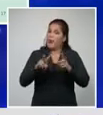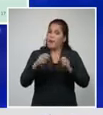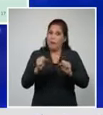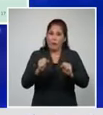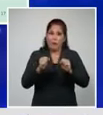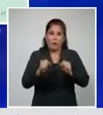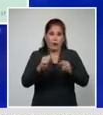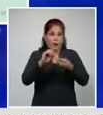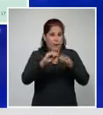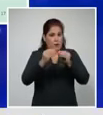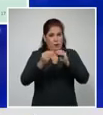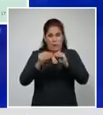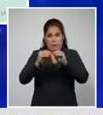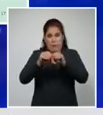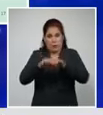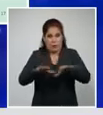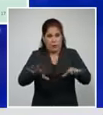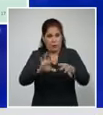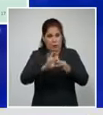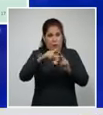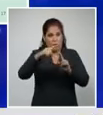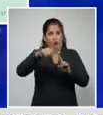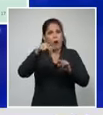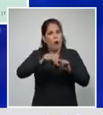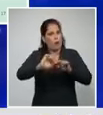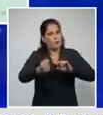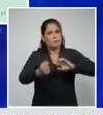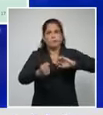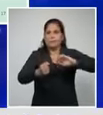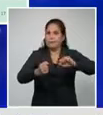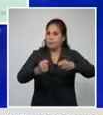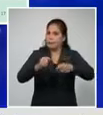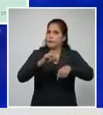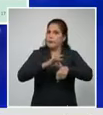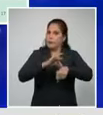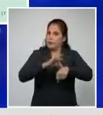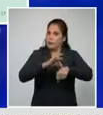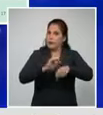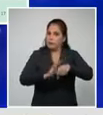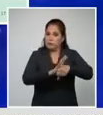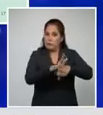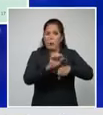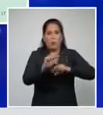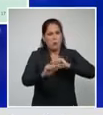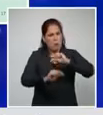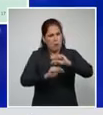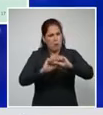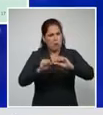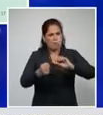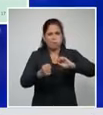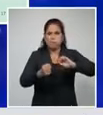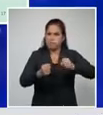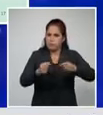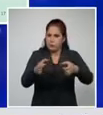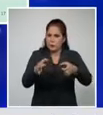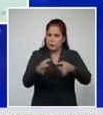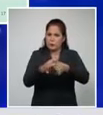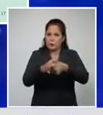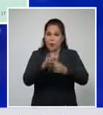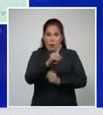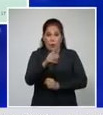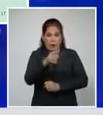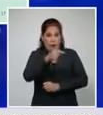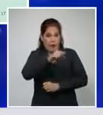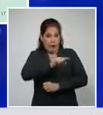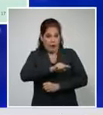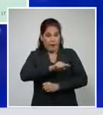transmisión logró controlar la pandemia y lo sigue logrando. Incluso los 11 de ayer estamos